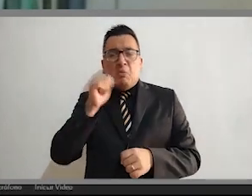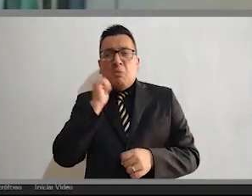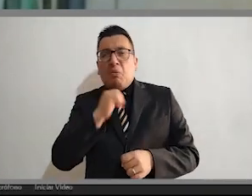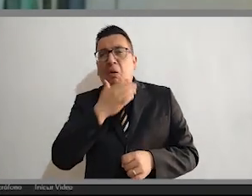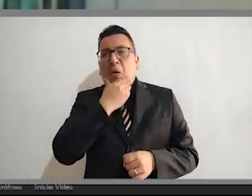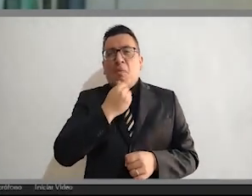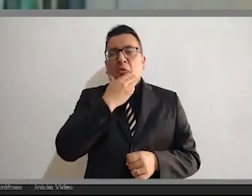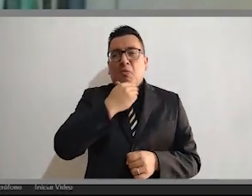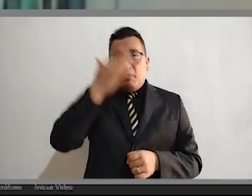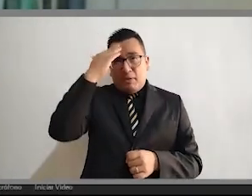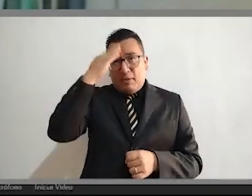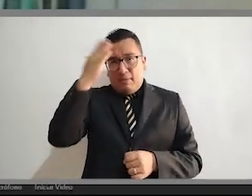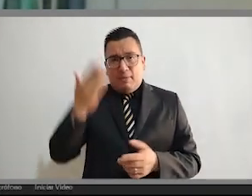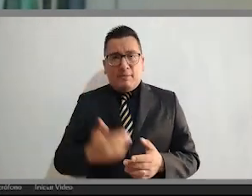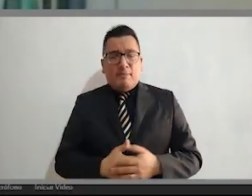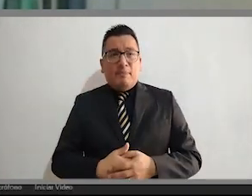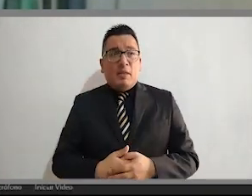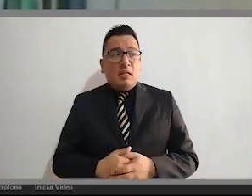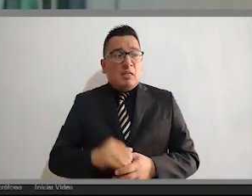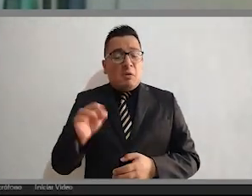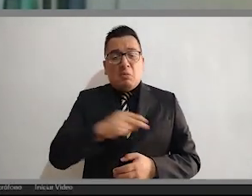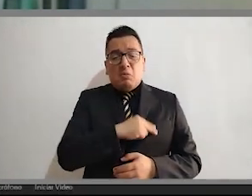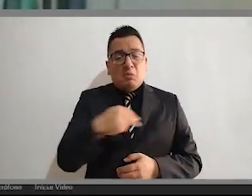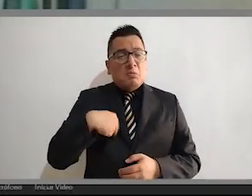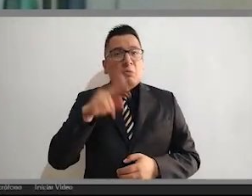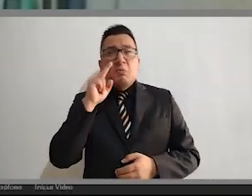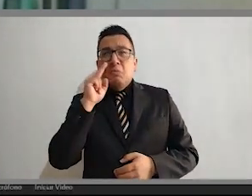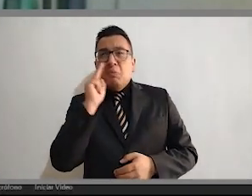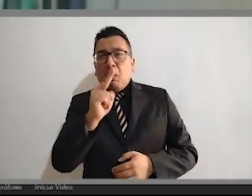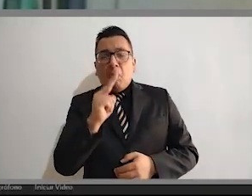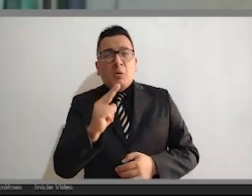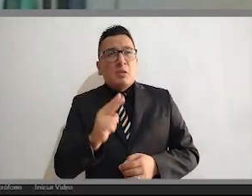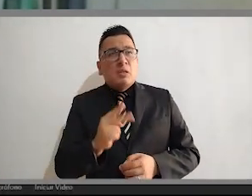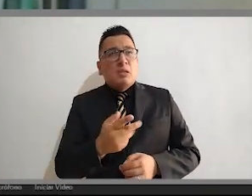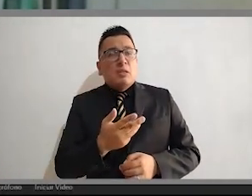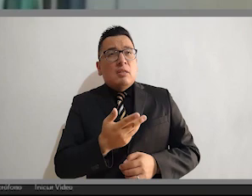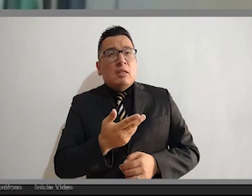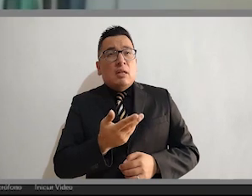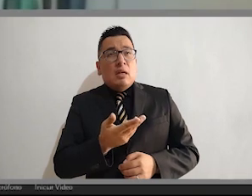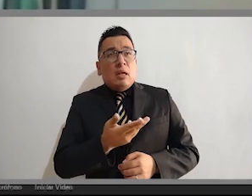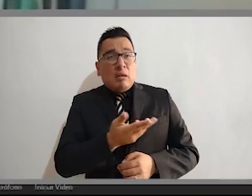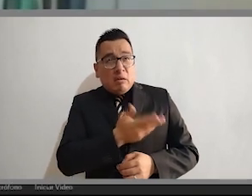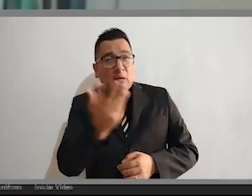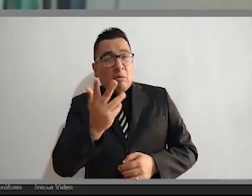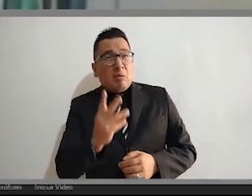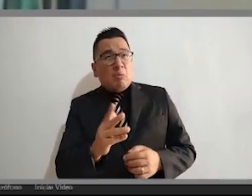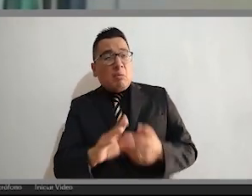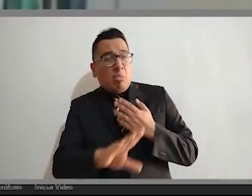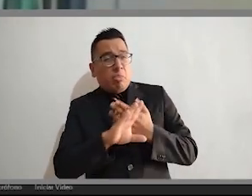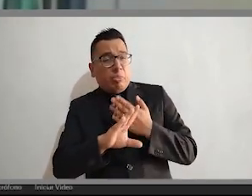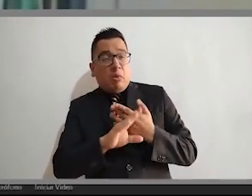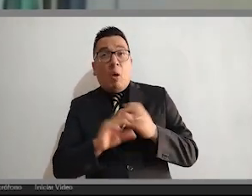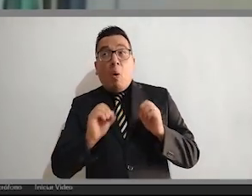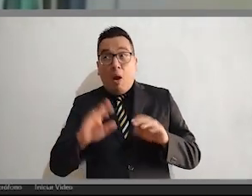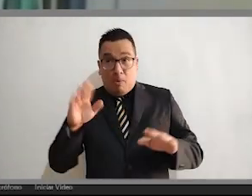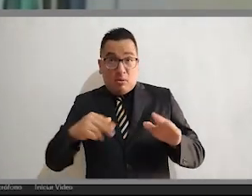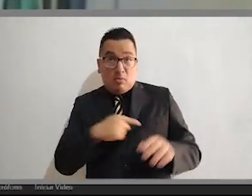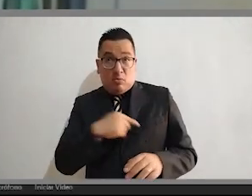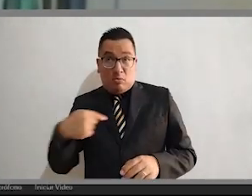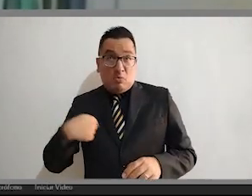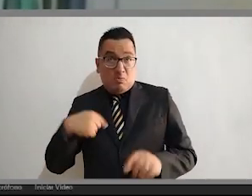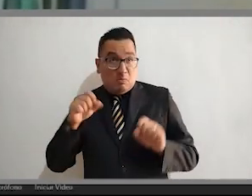que actos o actuaciones o conductas de nosotras mismas o de también los